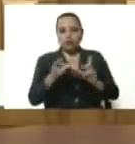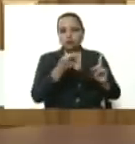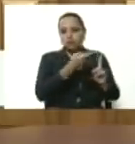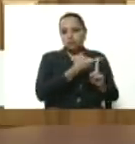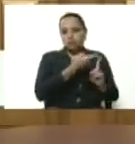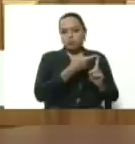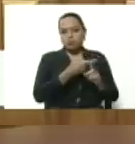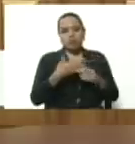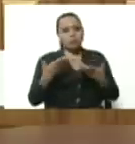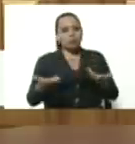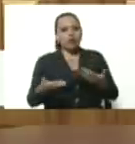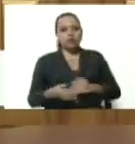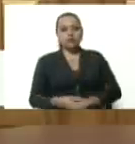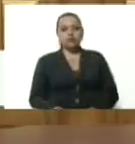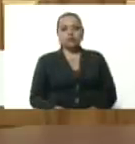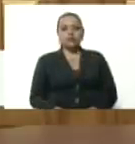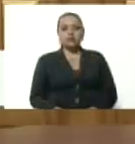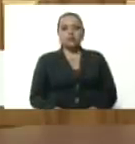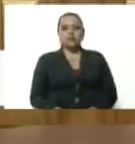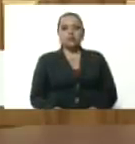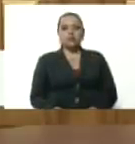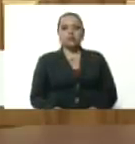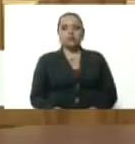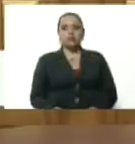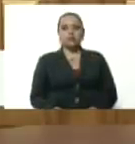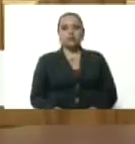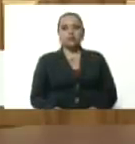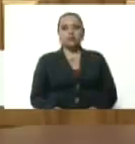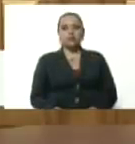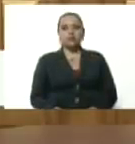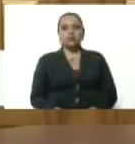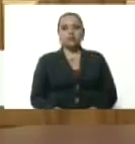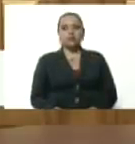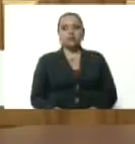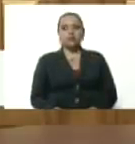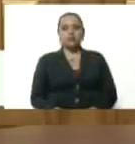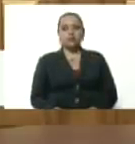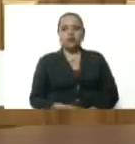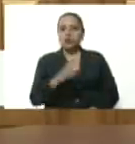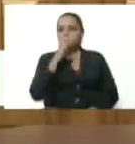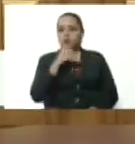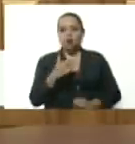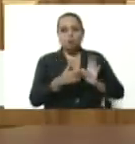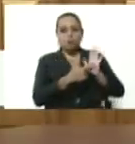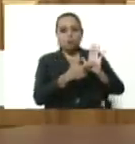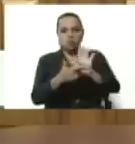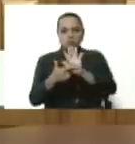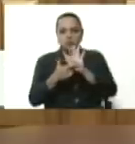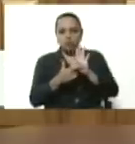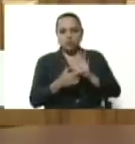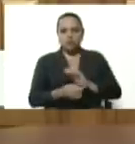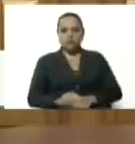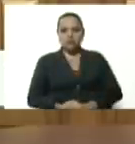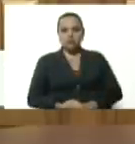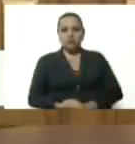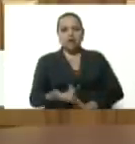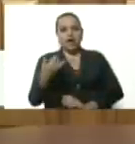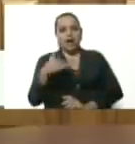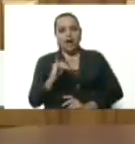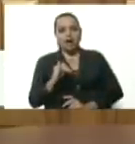primera fase, que no fue publicitada, sino más bien